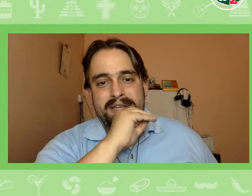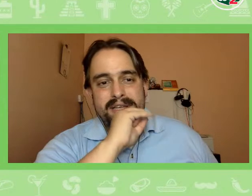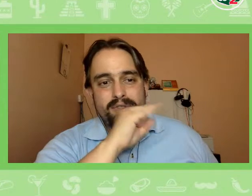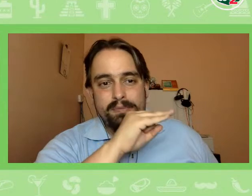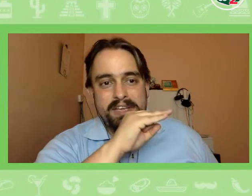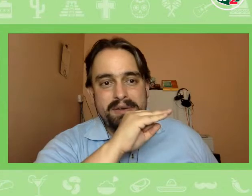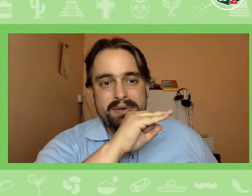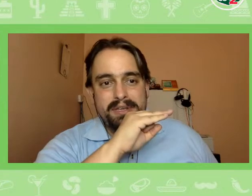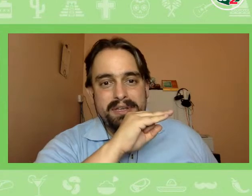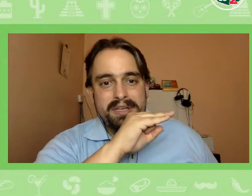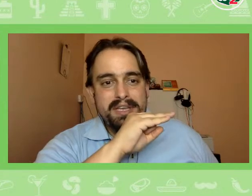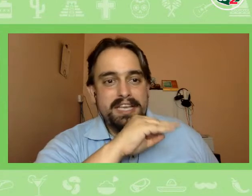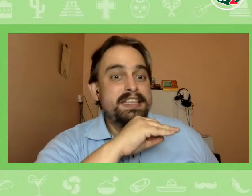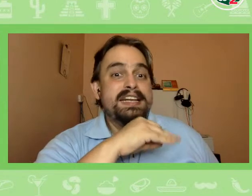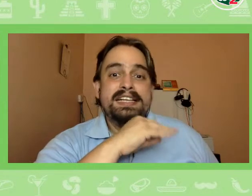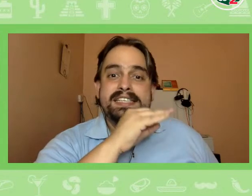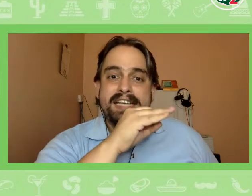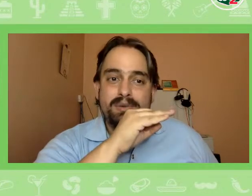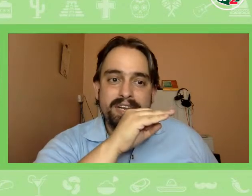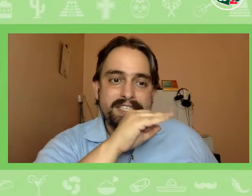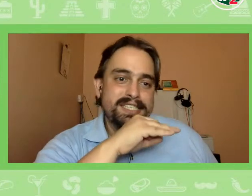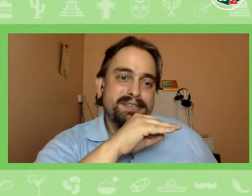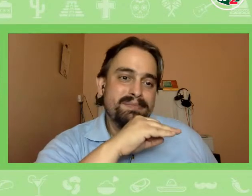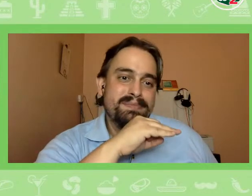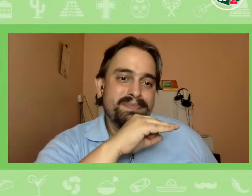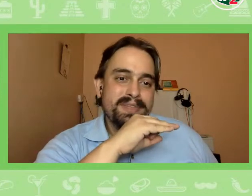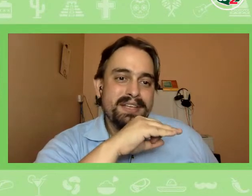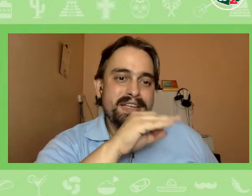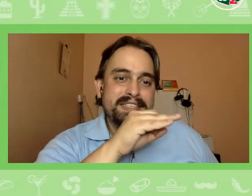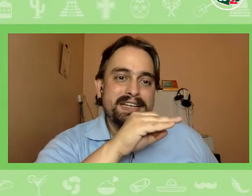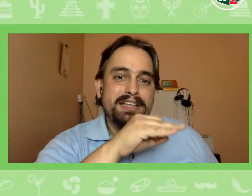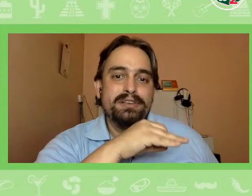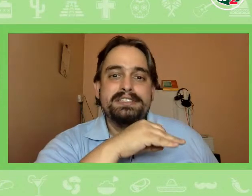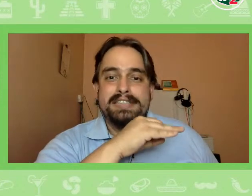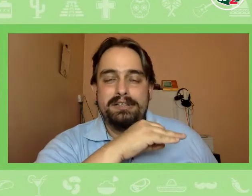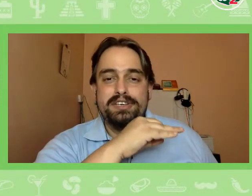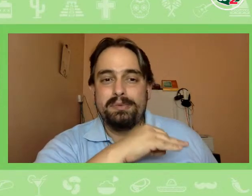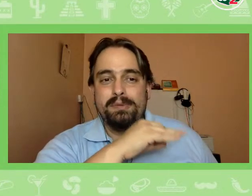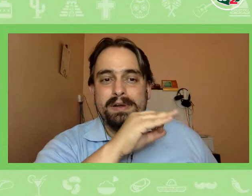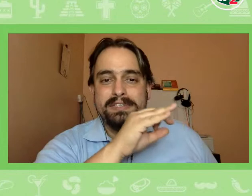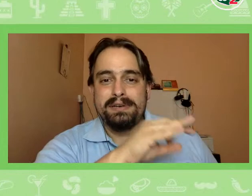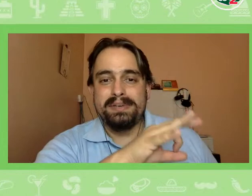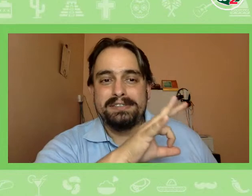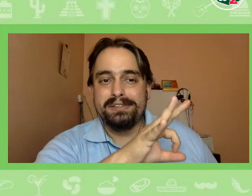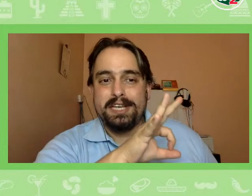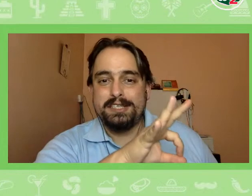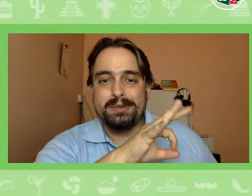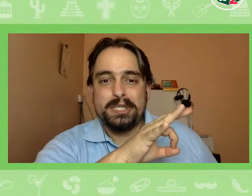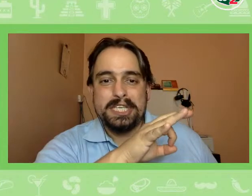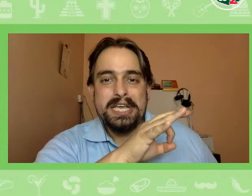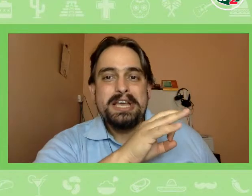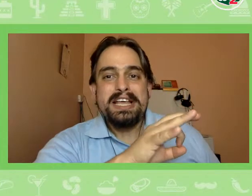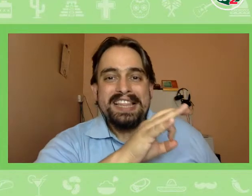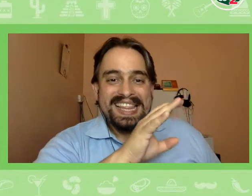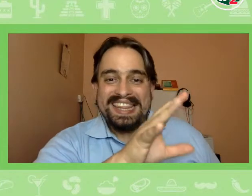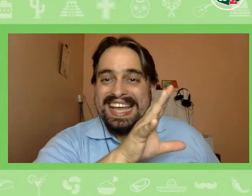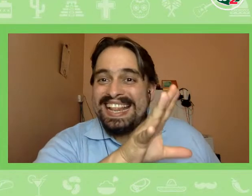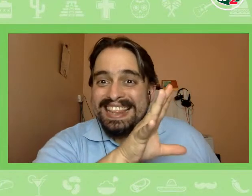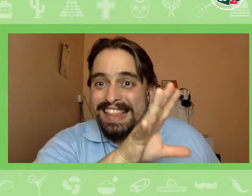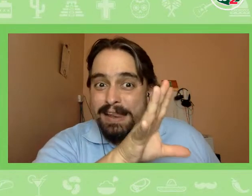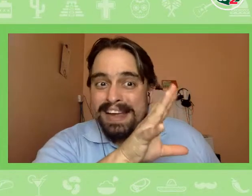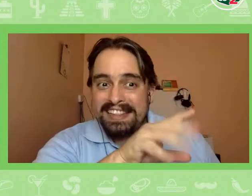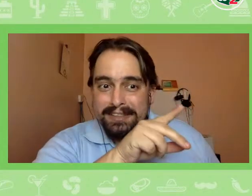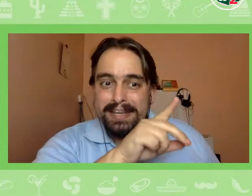la domingo y te regresas el lunes 3 el entonces la noche domingo para no ser lunes son tres noches